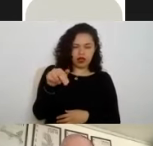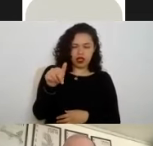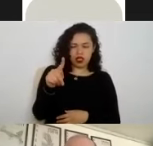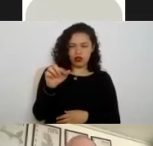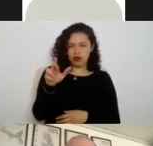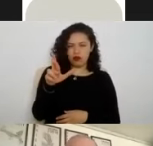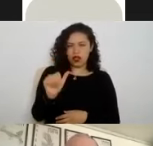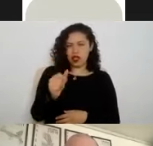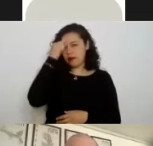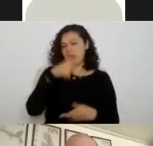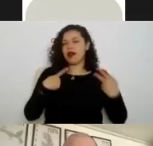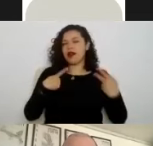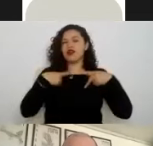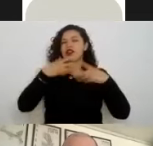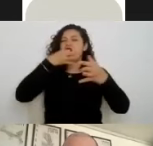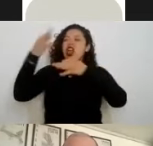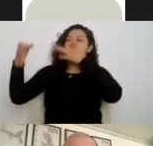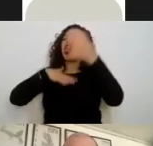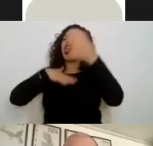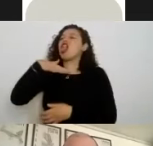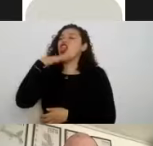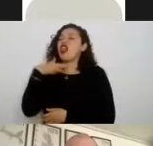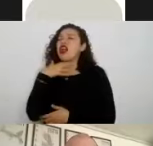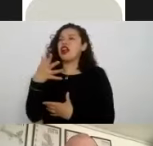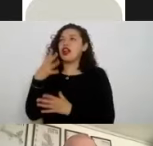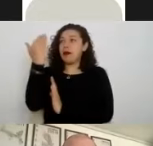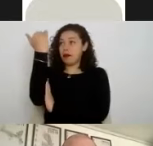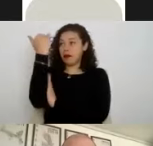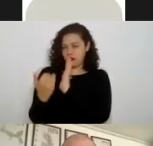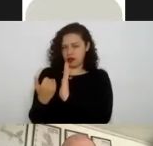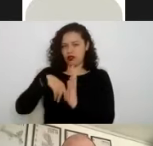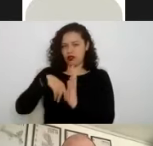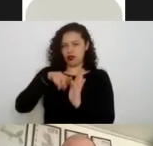de carbono. Y ahorita les platico un poquito más de él.